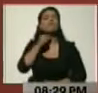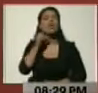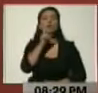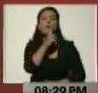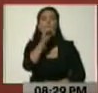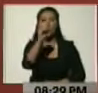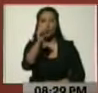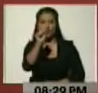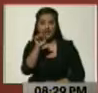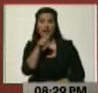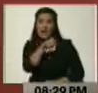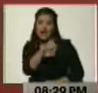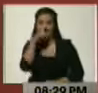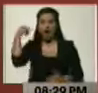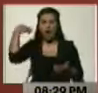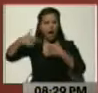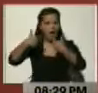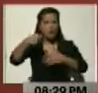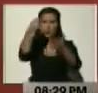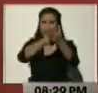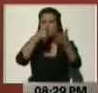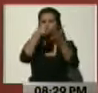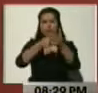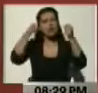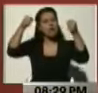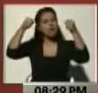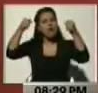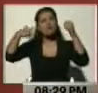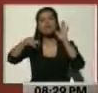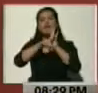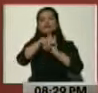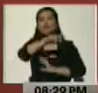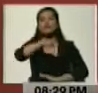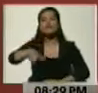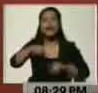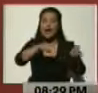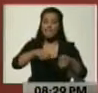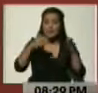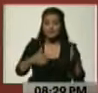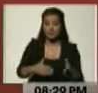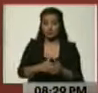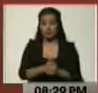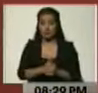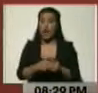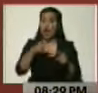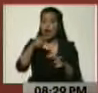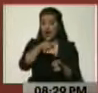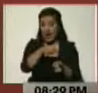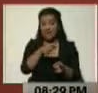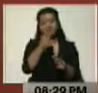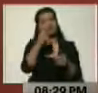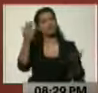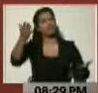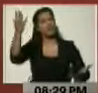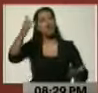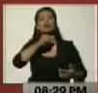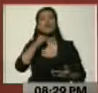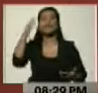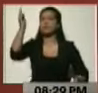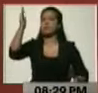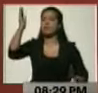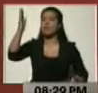los derechos humanos de los campesinos y trabajadores, que a los 62 años fue acribillado mientras oficiaba una misa, presuntamente por un escuadrón de la